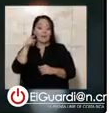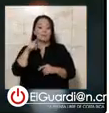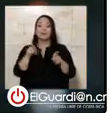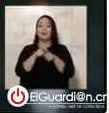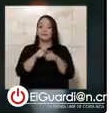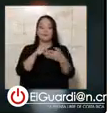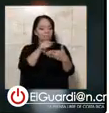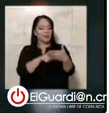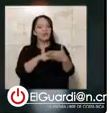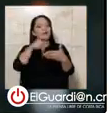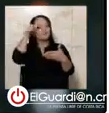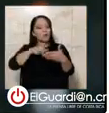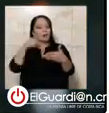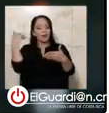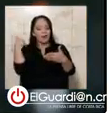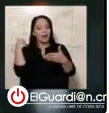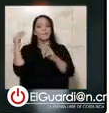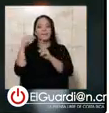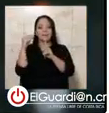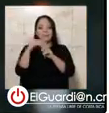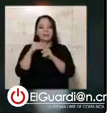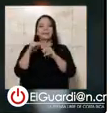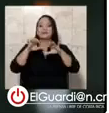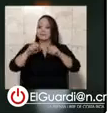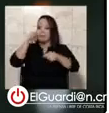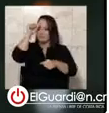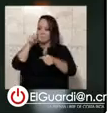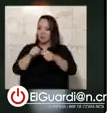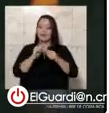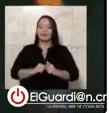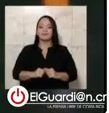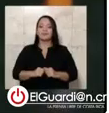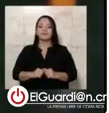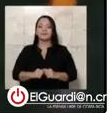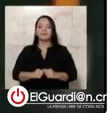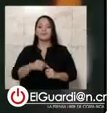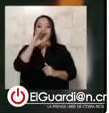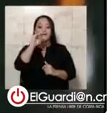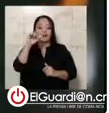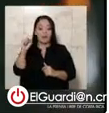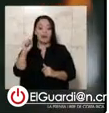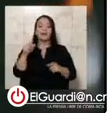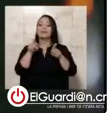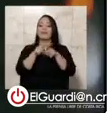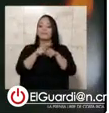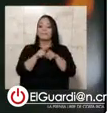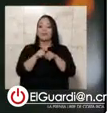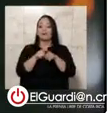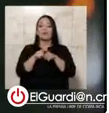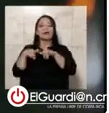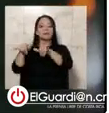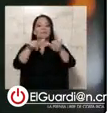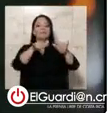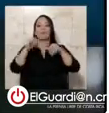también ofrece recordatorios y mensajes de texto para las citas médicas. La Caja además está estandarizando